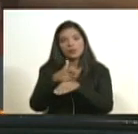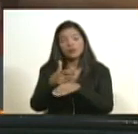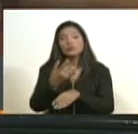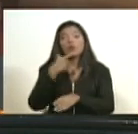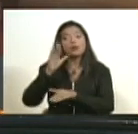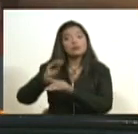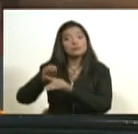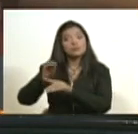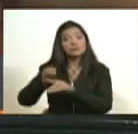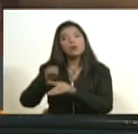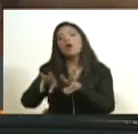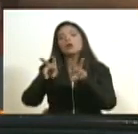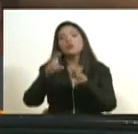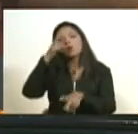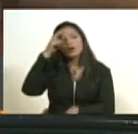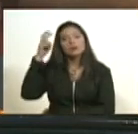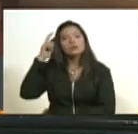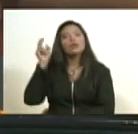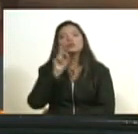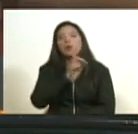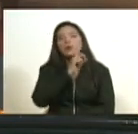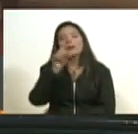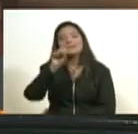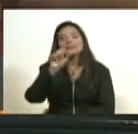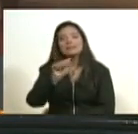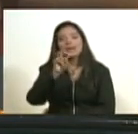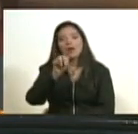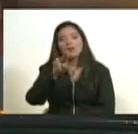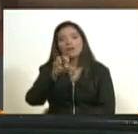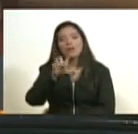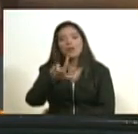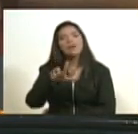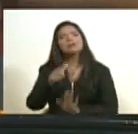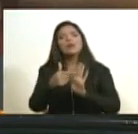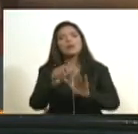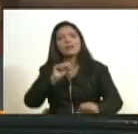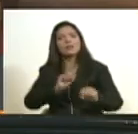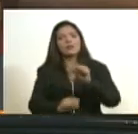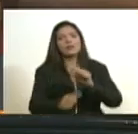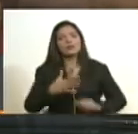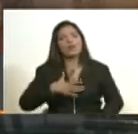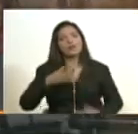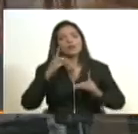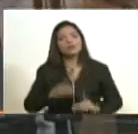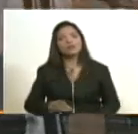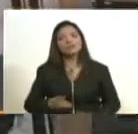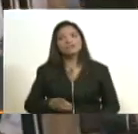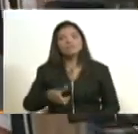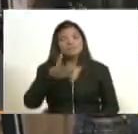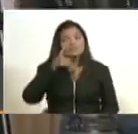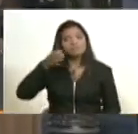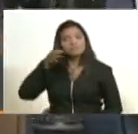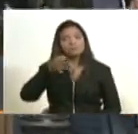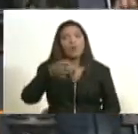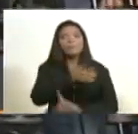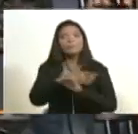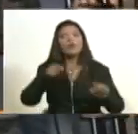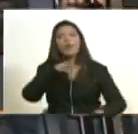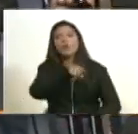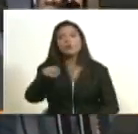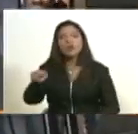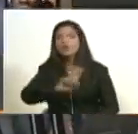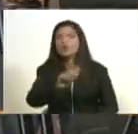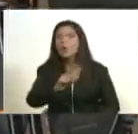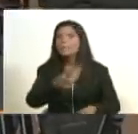delegación, al nuevo canciller Samuel Moncada, que salió a defender nuestra dignidad, le dije, máxima seguridad, pero ustedes no se dejan